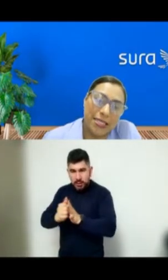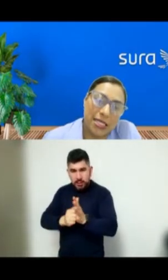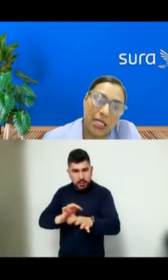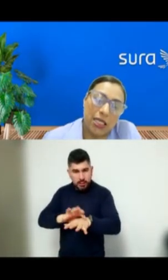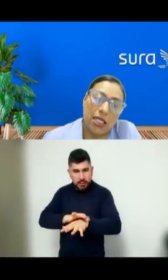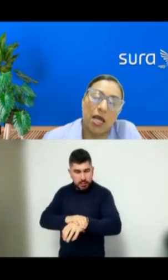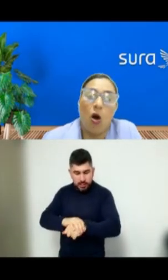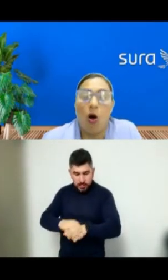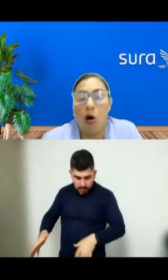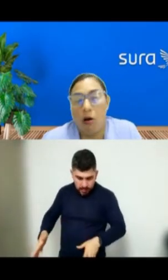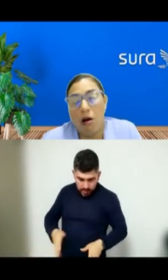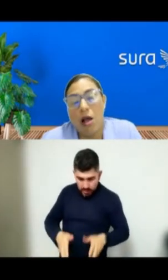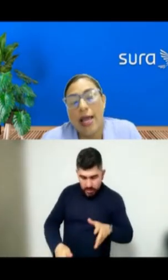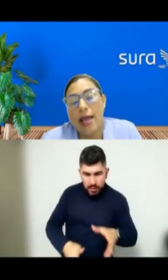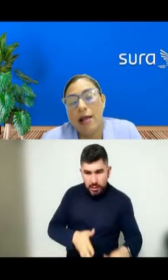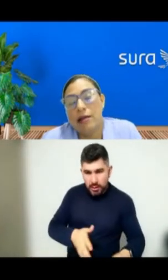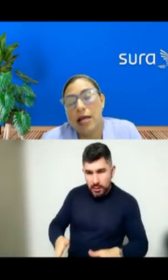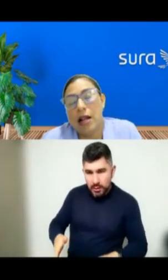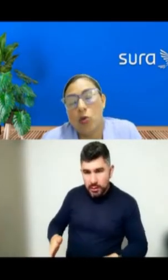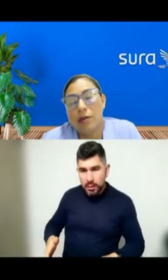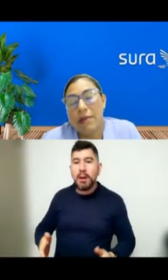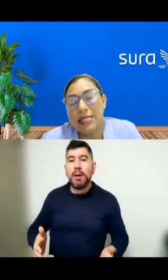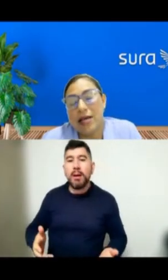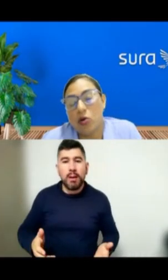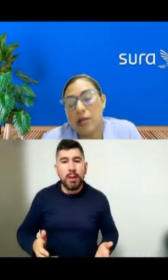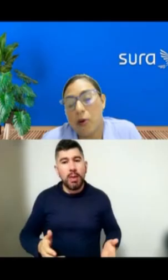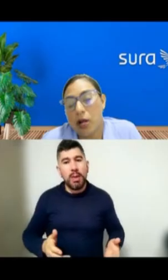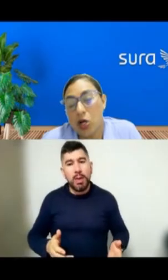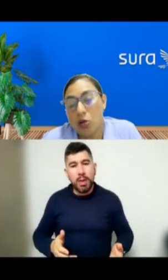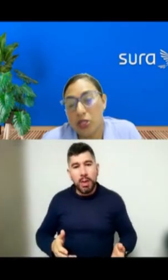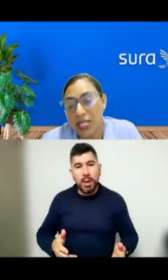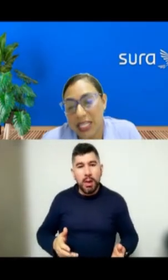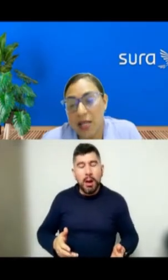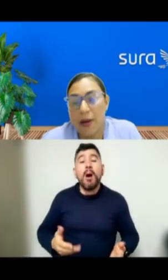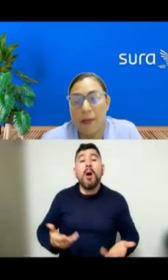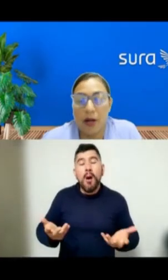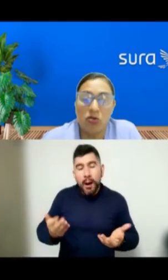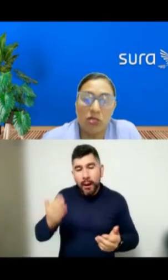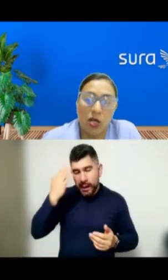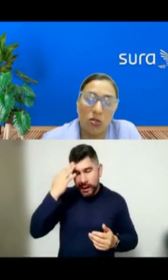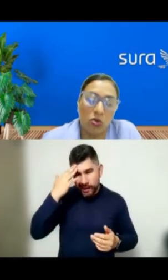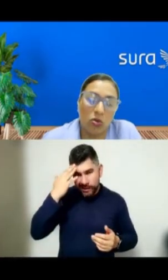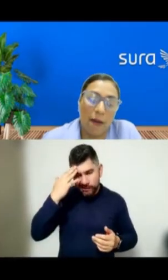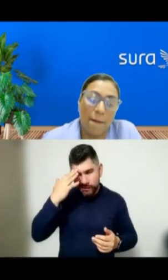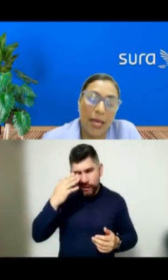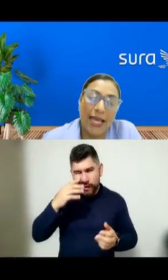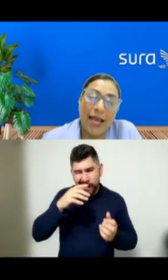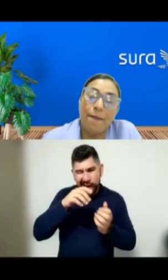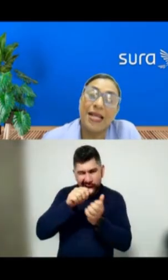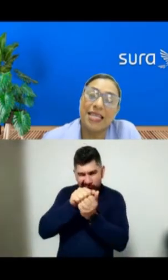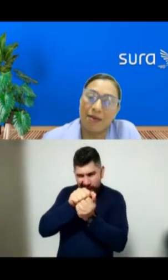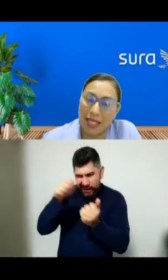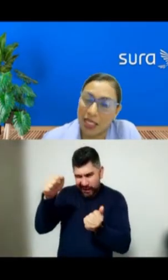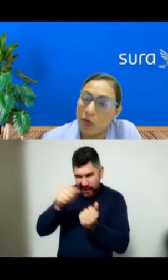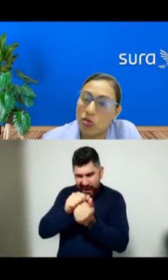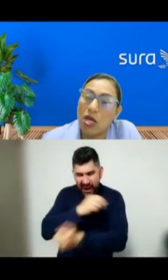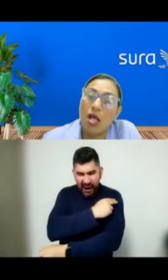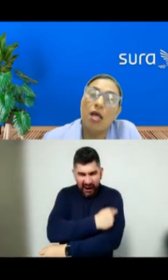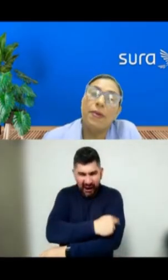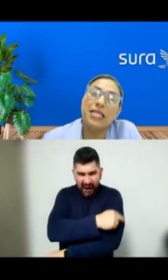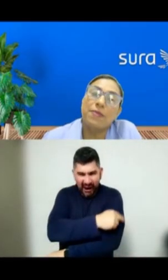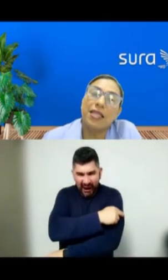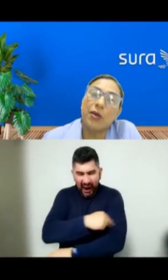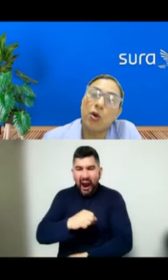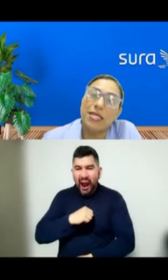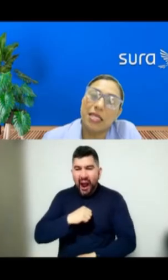con el paciente. O en algunas veces encontramos que en los botiquines de primeros auxilios ustedes ven que hay